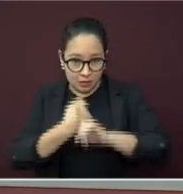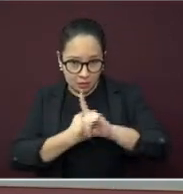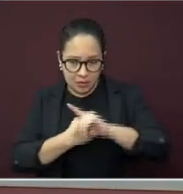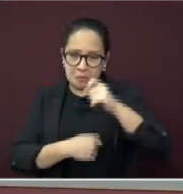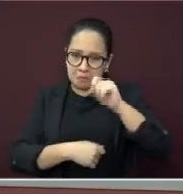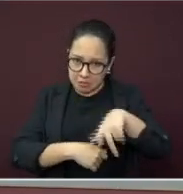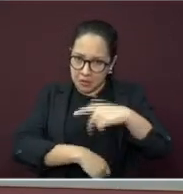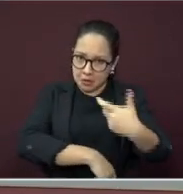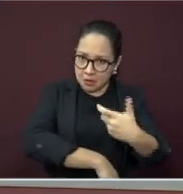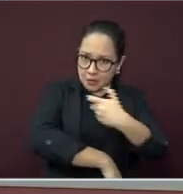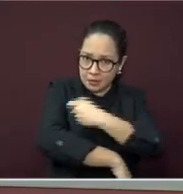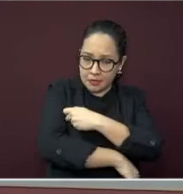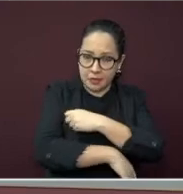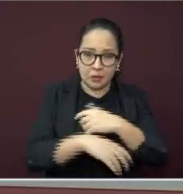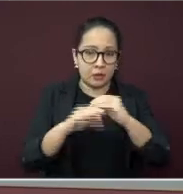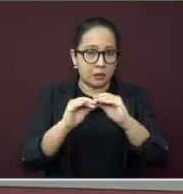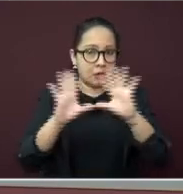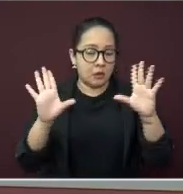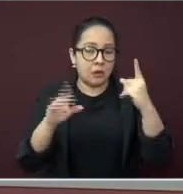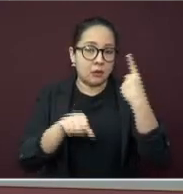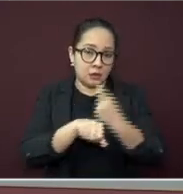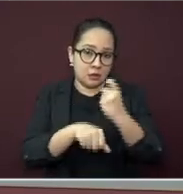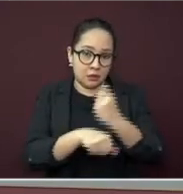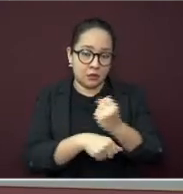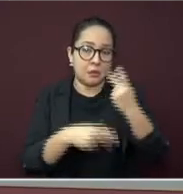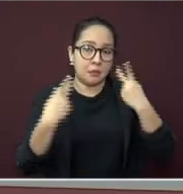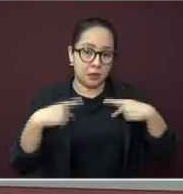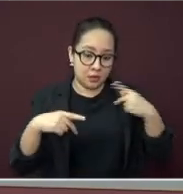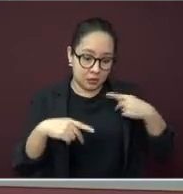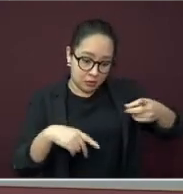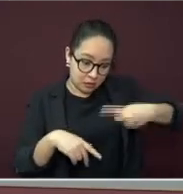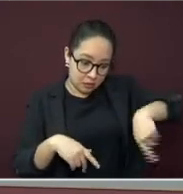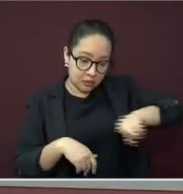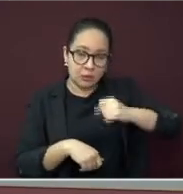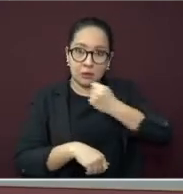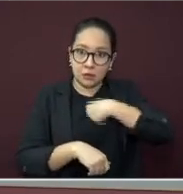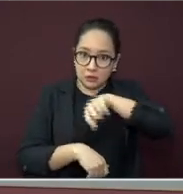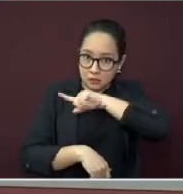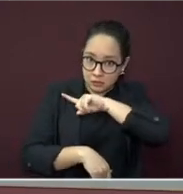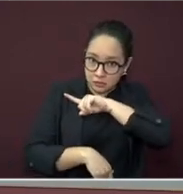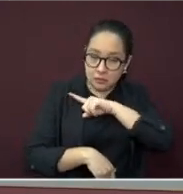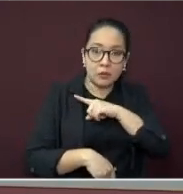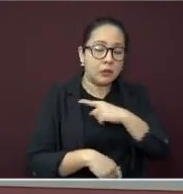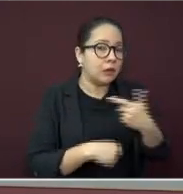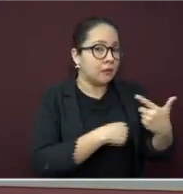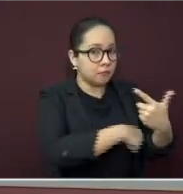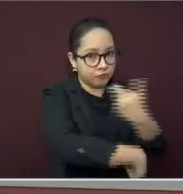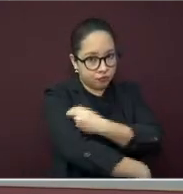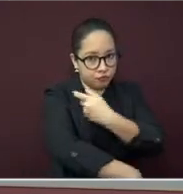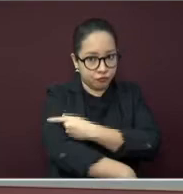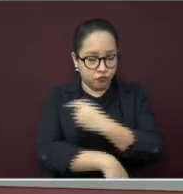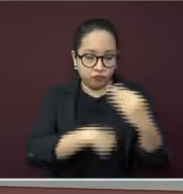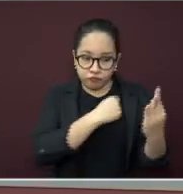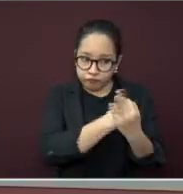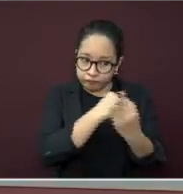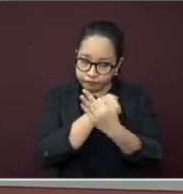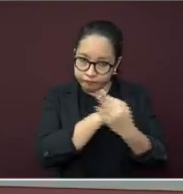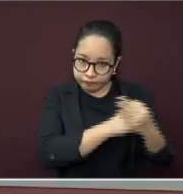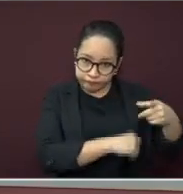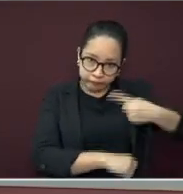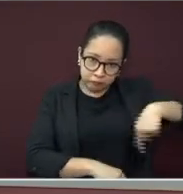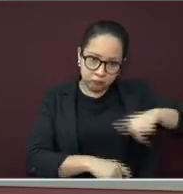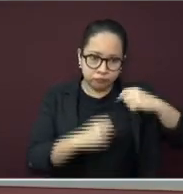supuesto primero protegimos a todo el personal de salud sin importar las funciones que desempeña dentro del hospital o